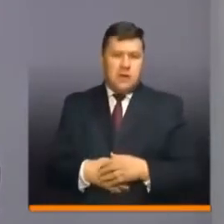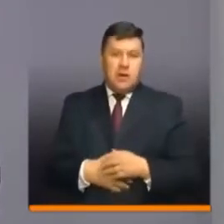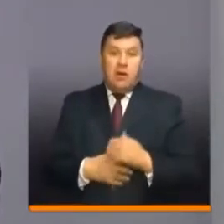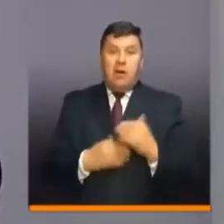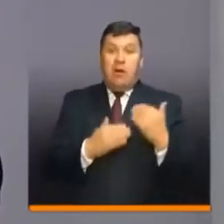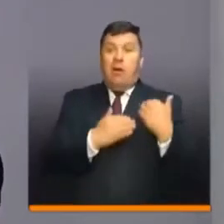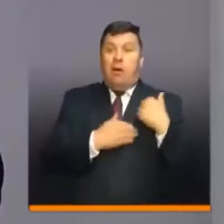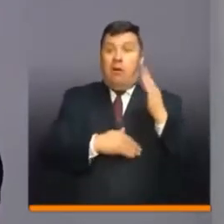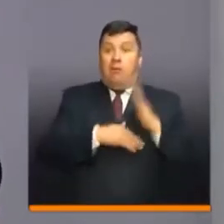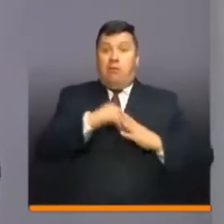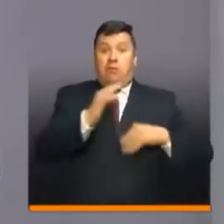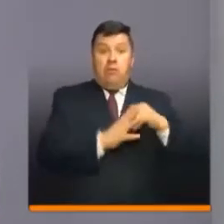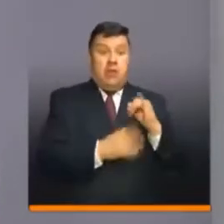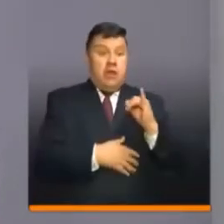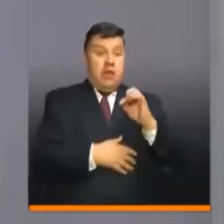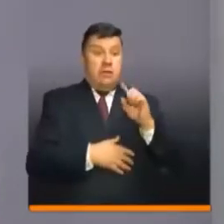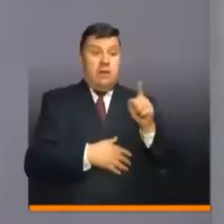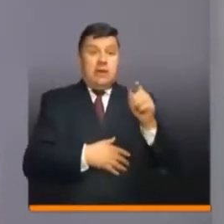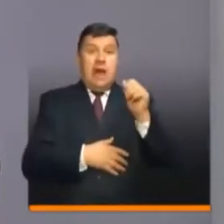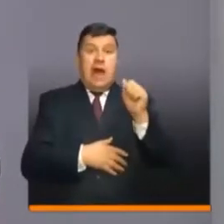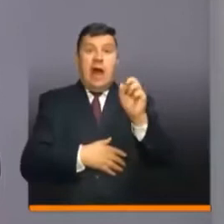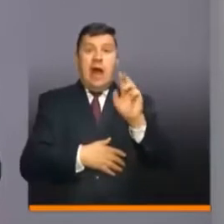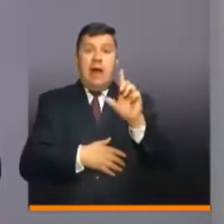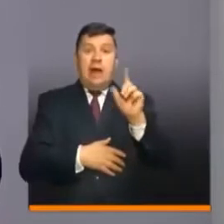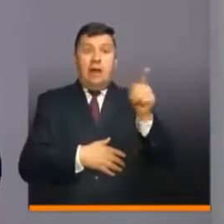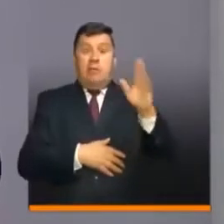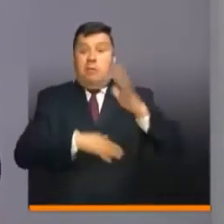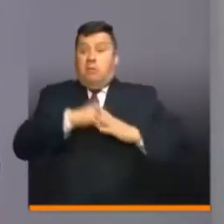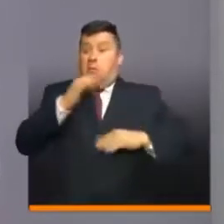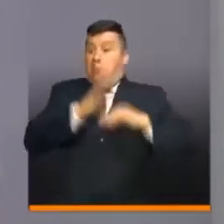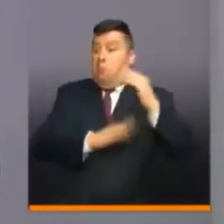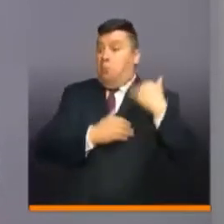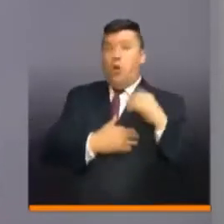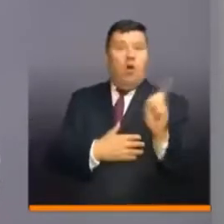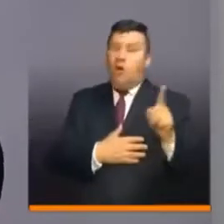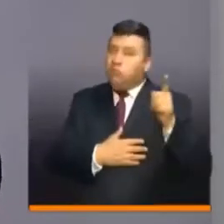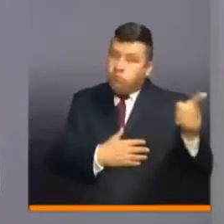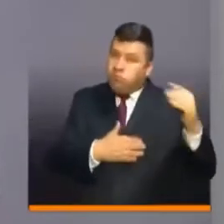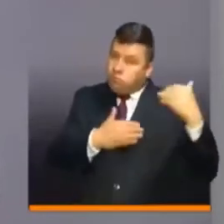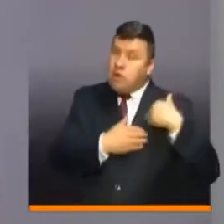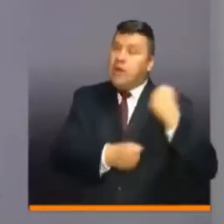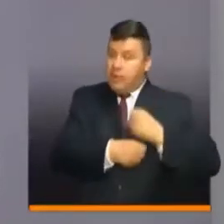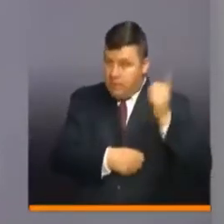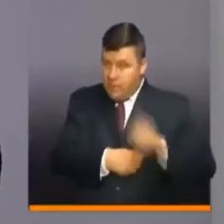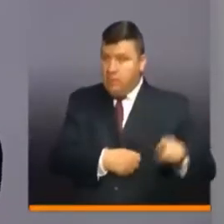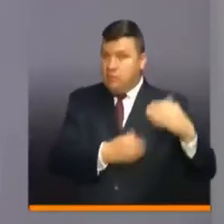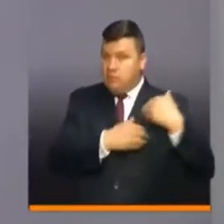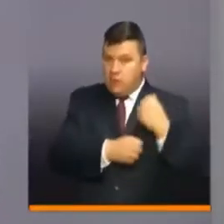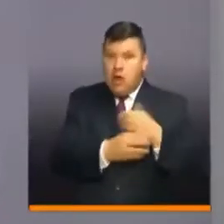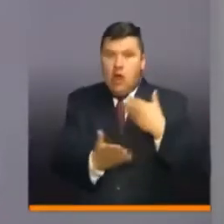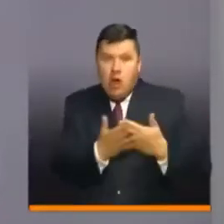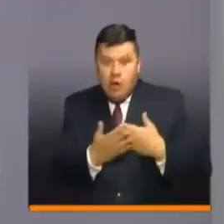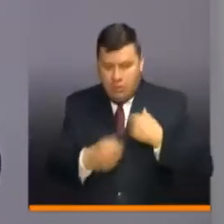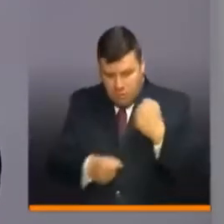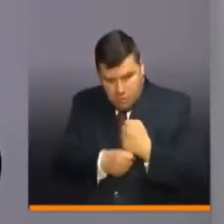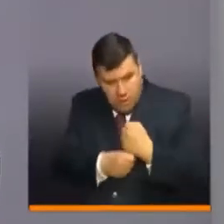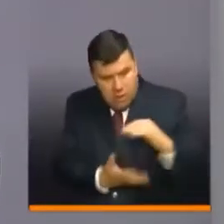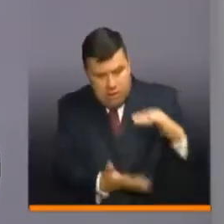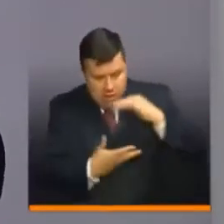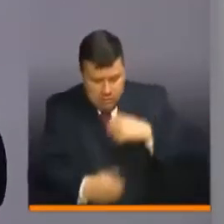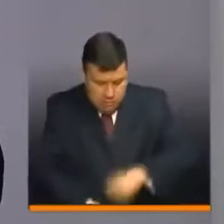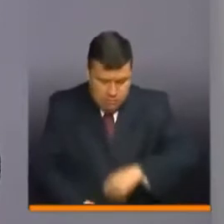responsabilidad a las ips a las reales de hacer lo que les toca series proveer a sus empleados con elementos de protección